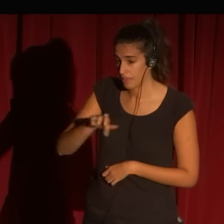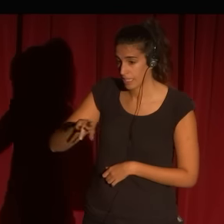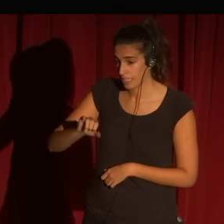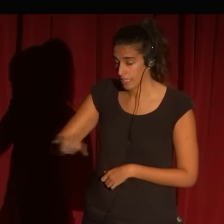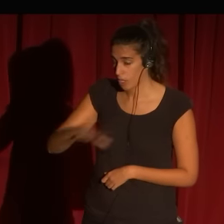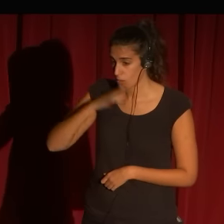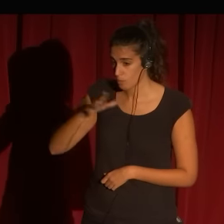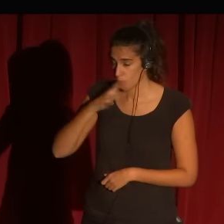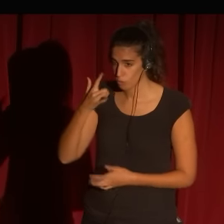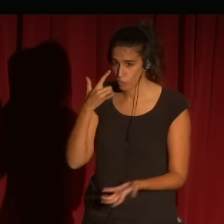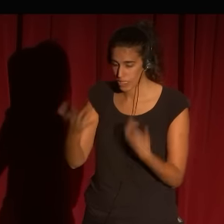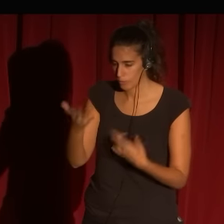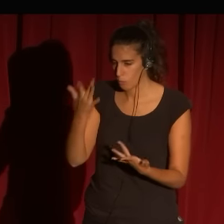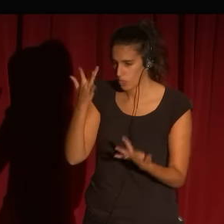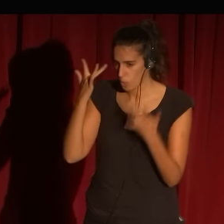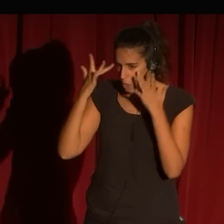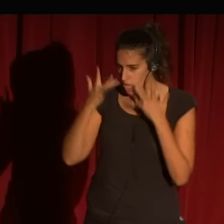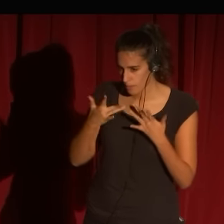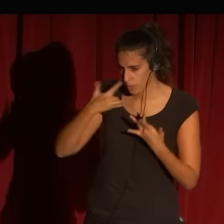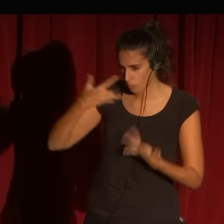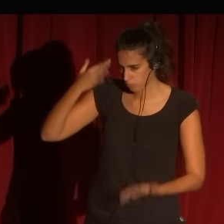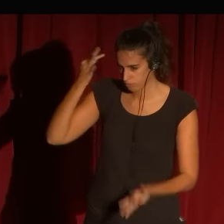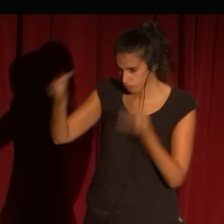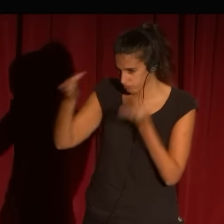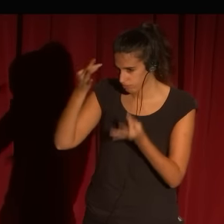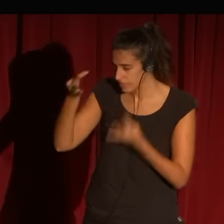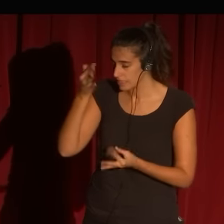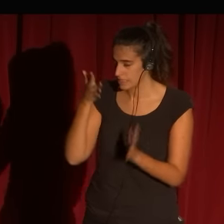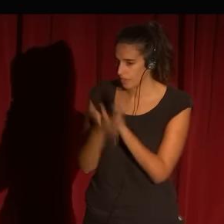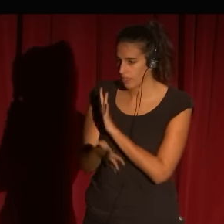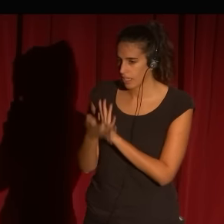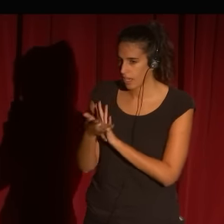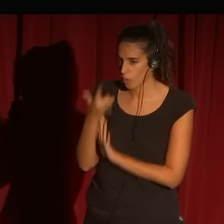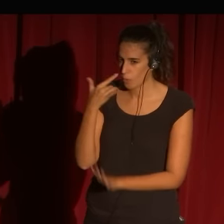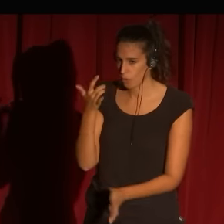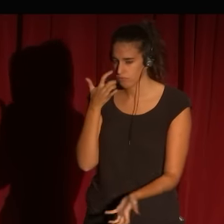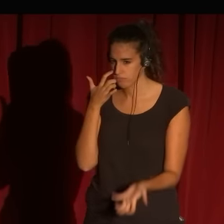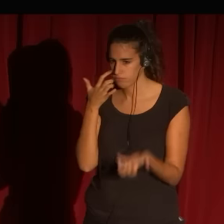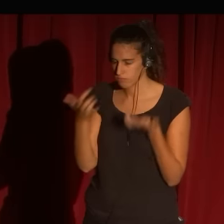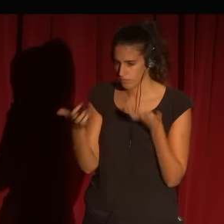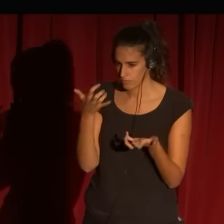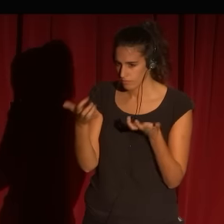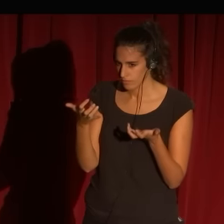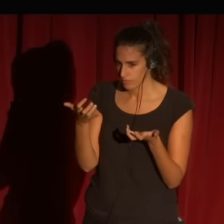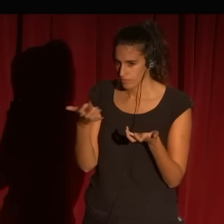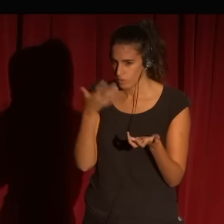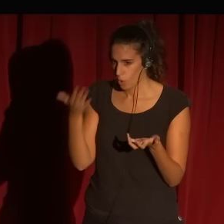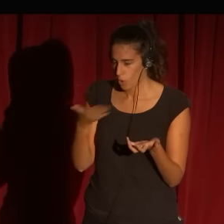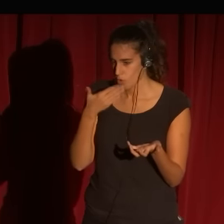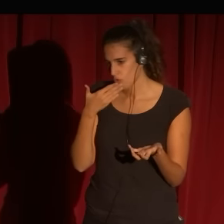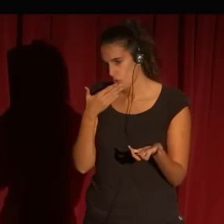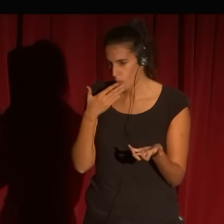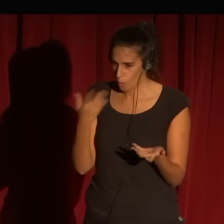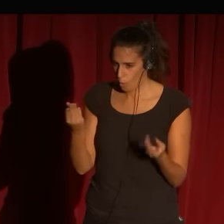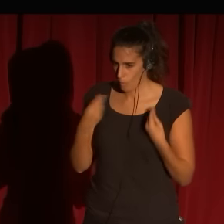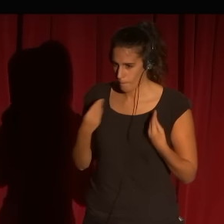arte muy limpio muy preciso y es un arte que no busca exaltar digamos tener esa especie de palpito Vital